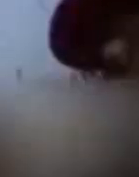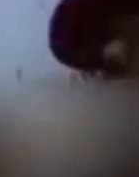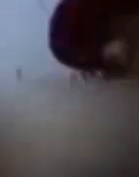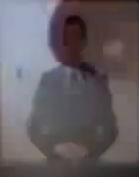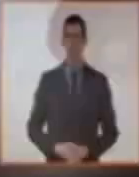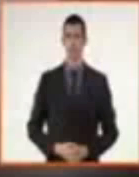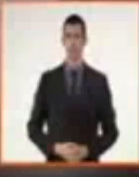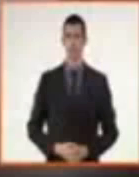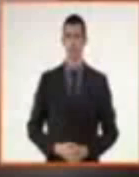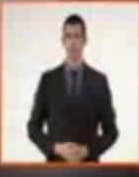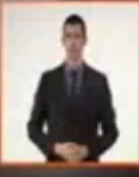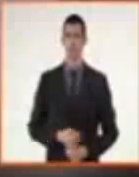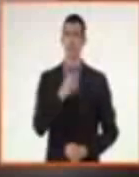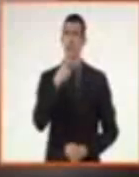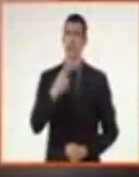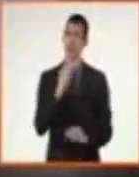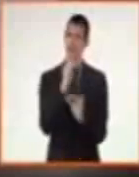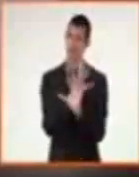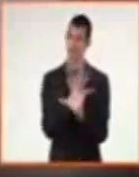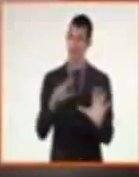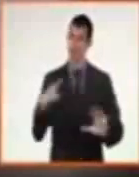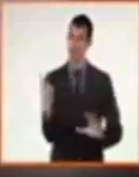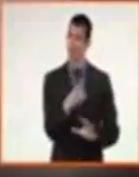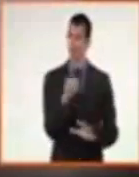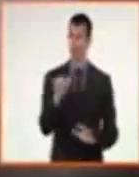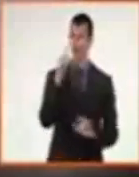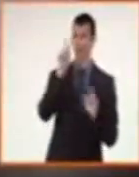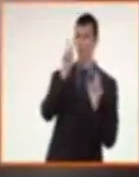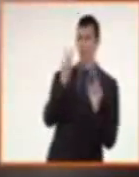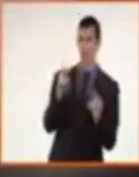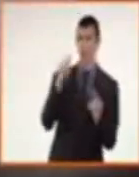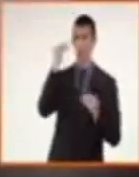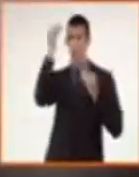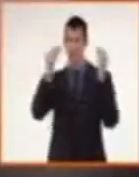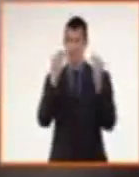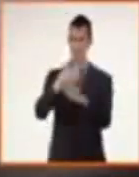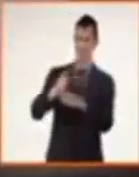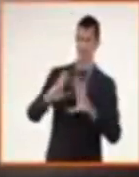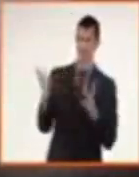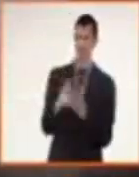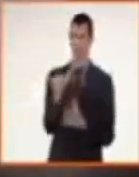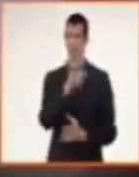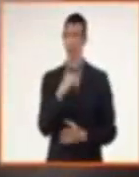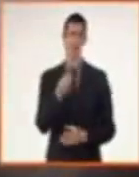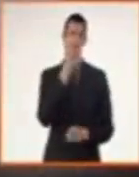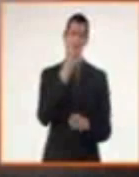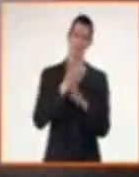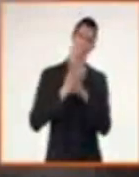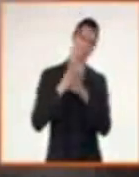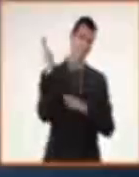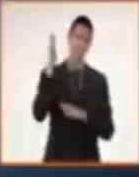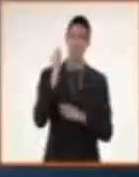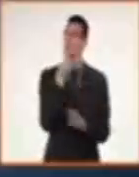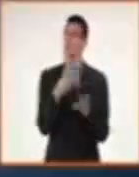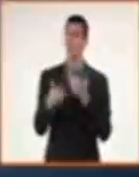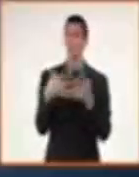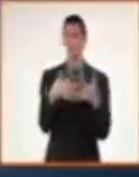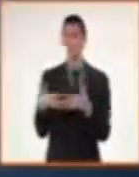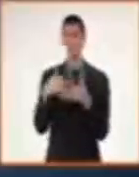Si lo fuéramos a decir en buen cubano, nos resbalan las opiniones irrespetuosas del gobierno de los Estados Unidos.